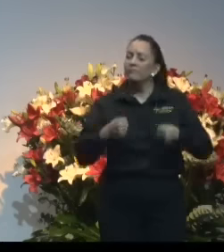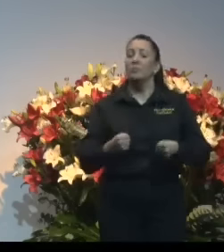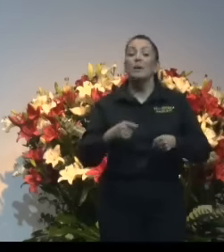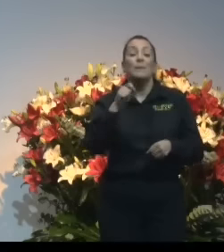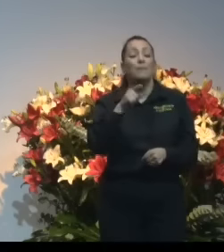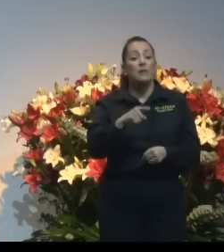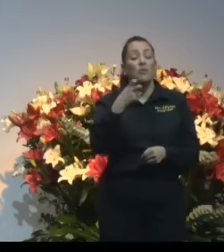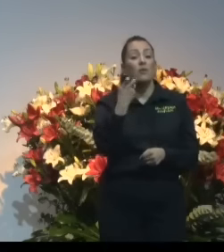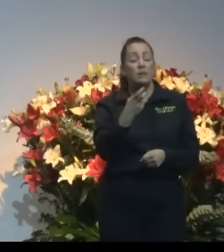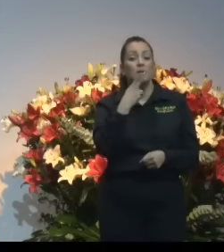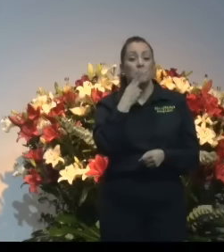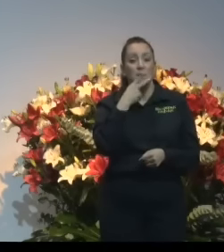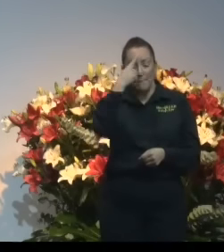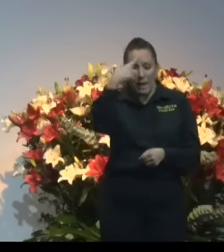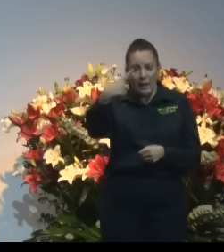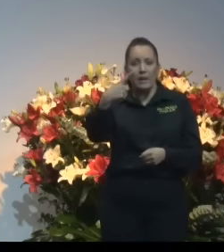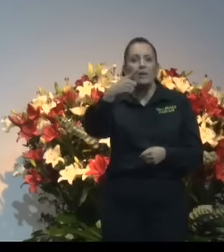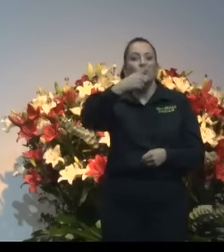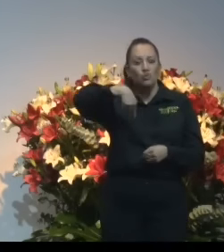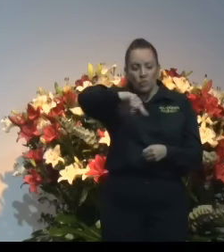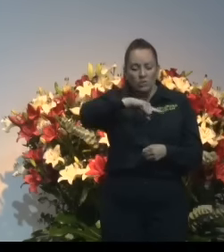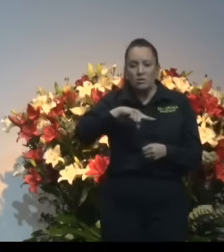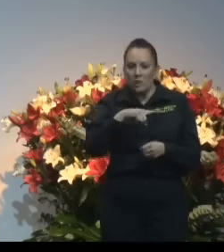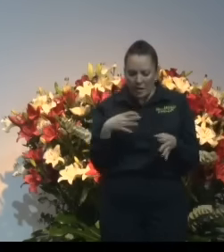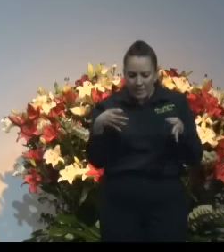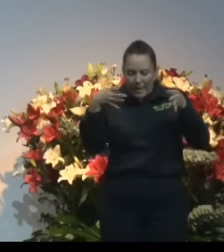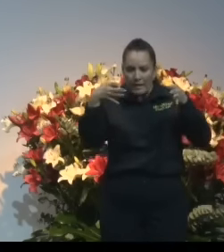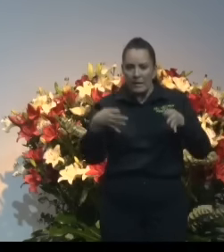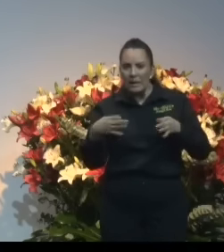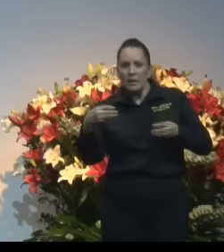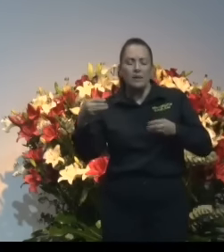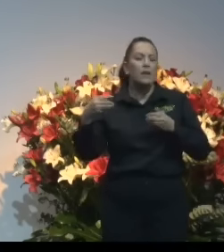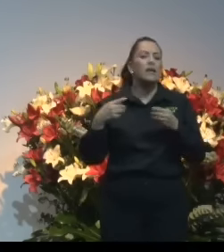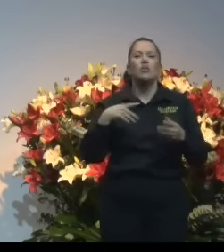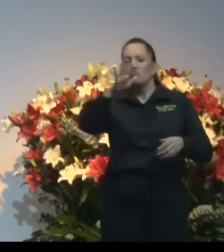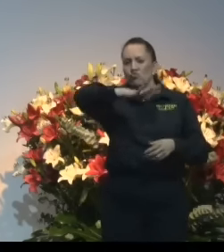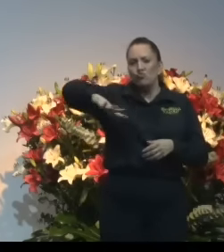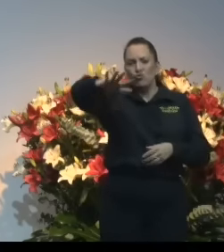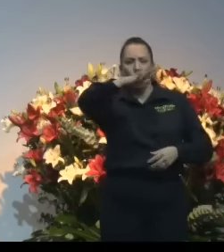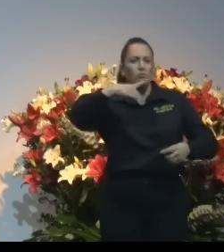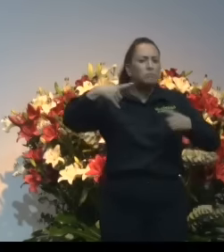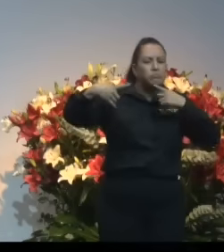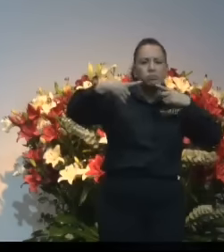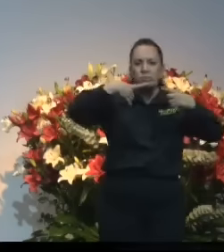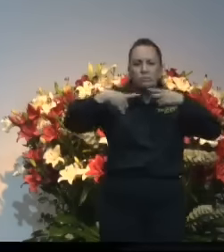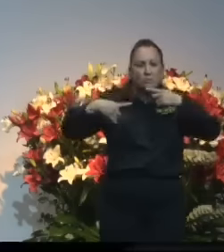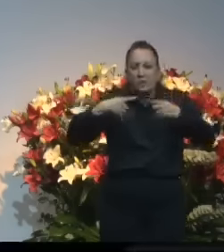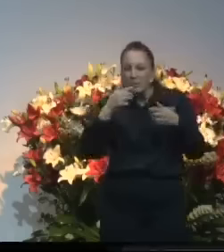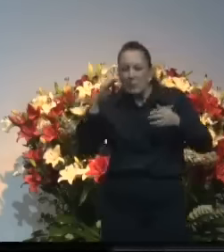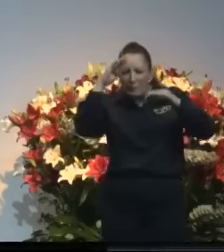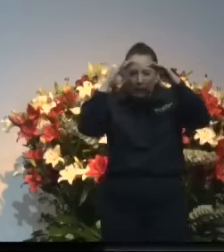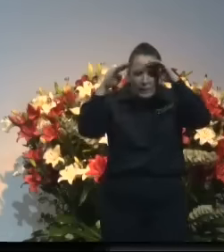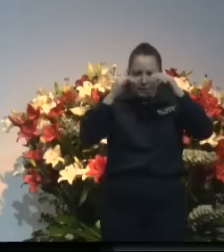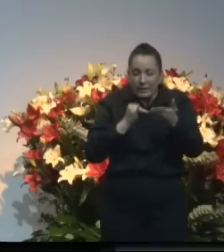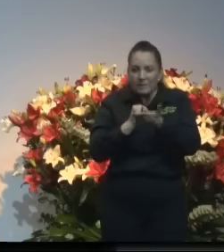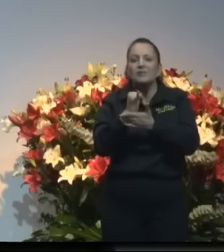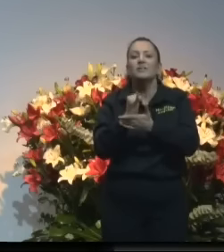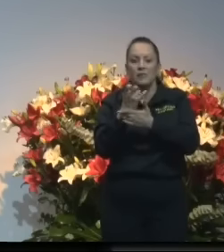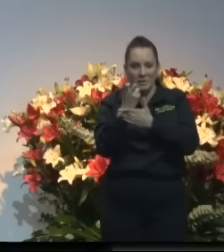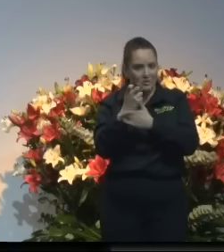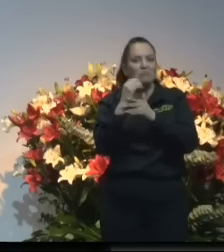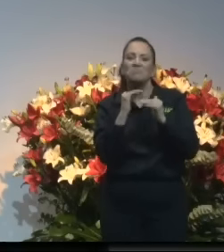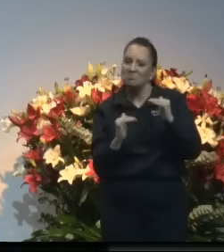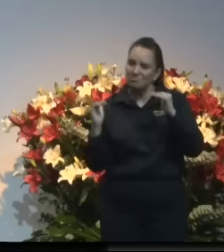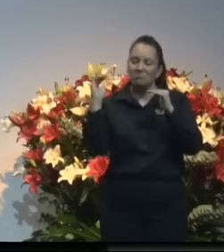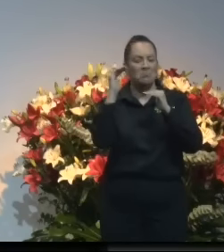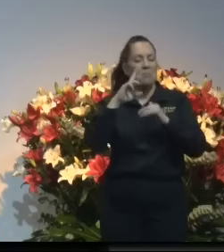calidad del debate público. No es extraño que sea así. Como universidad confiada a la